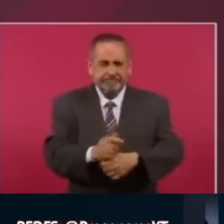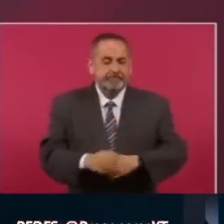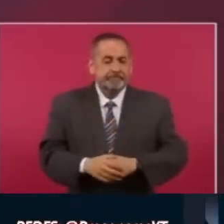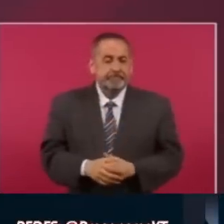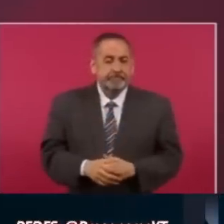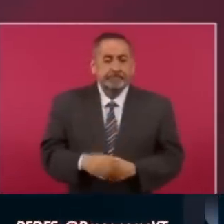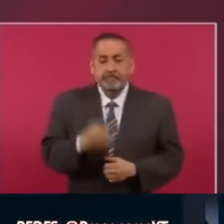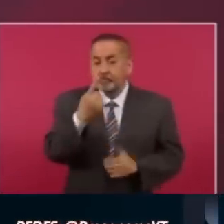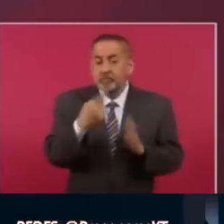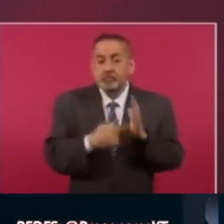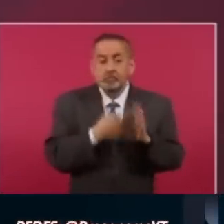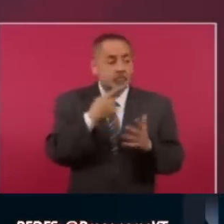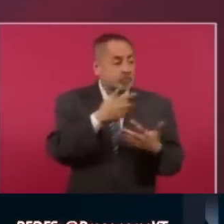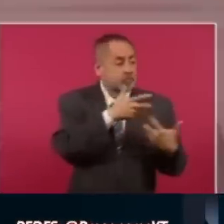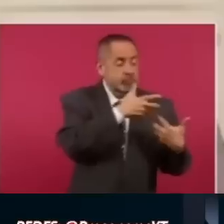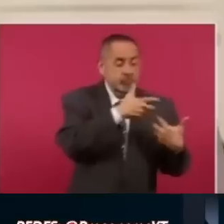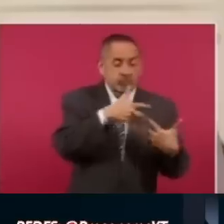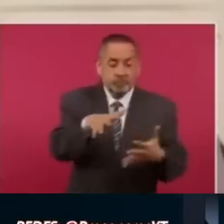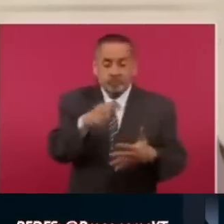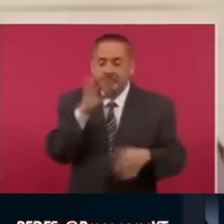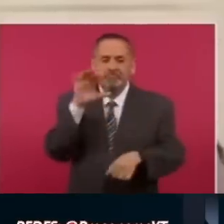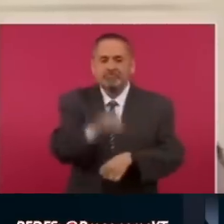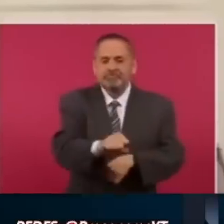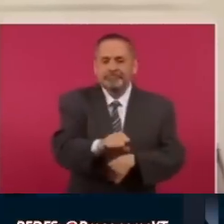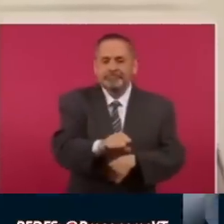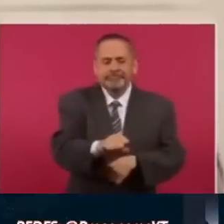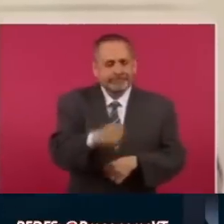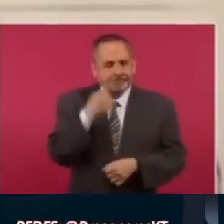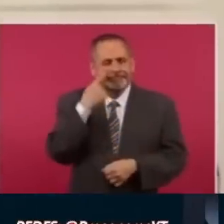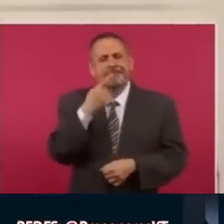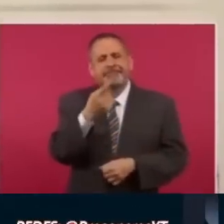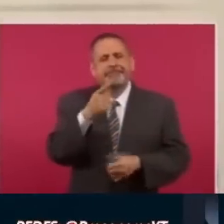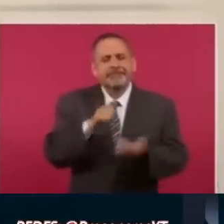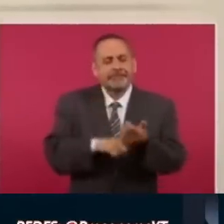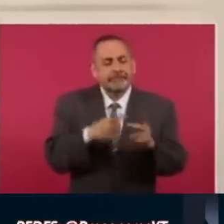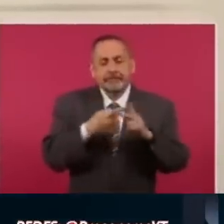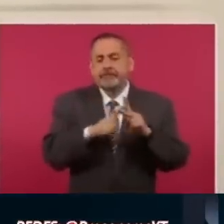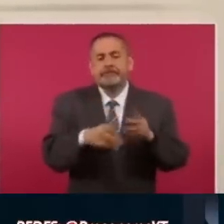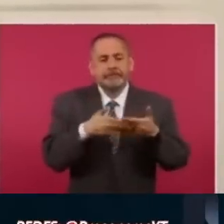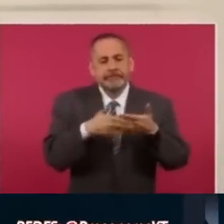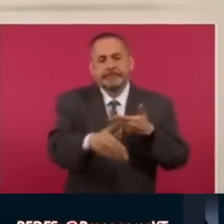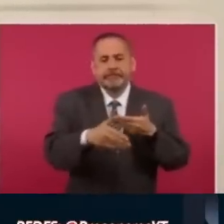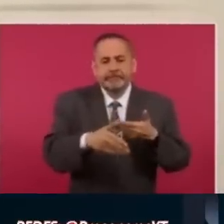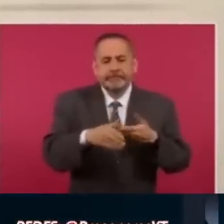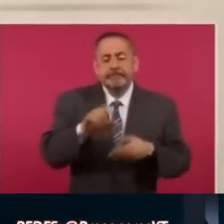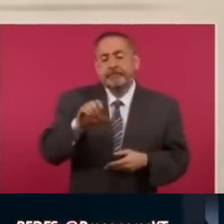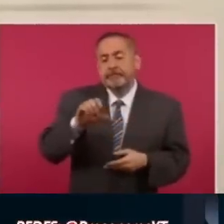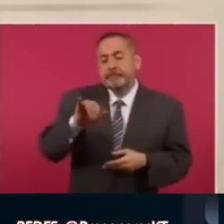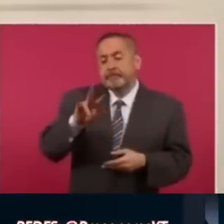Ese fue el elemento más importante para abrir el proceso civil